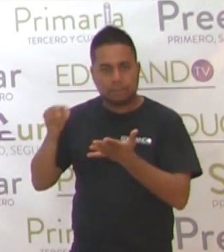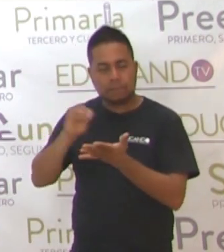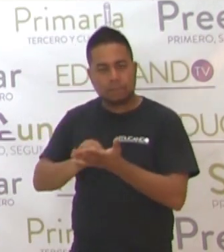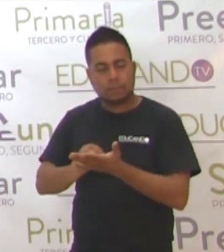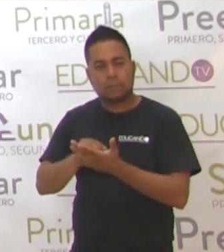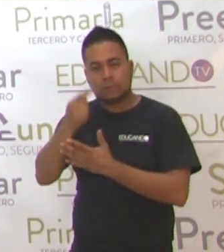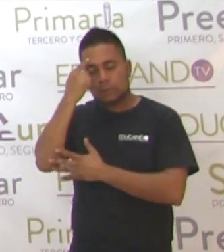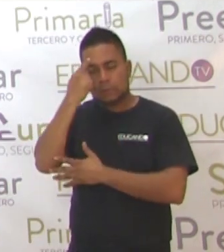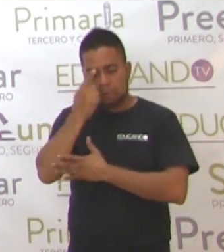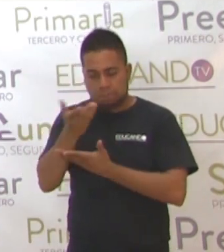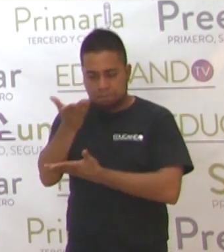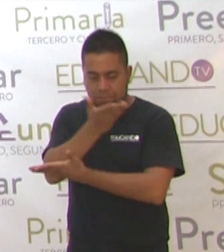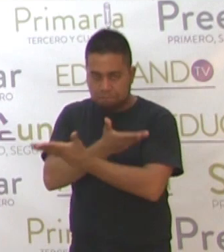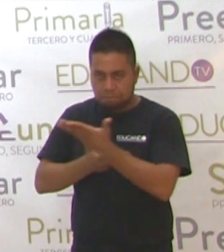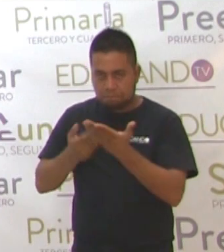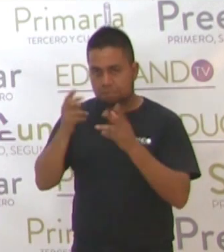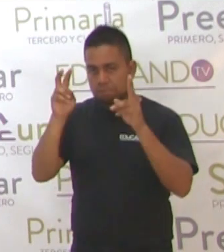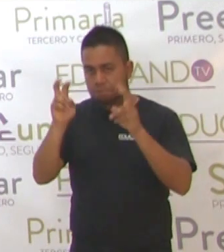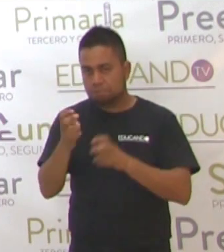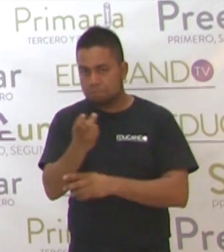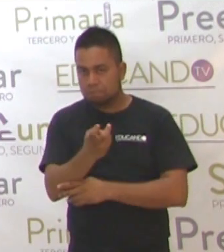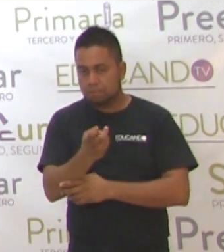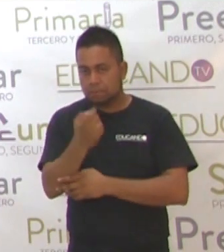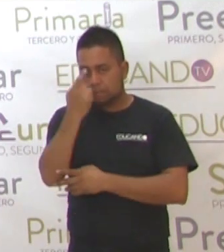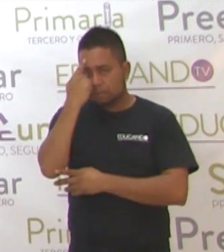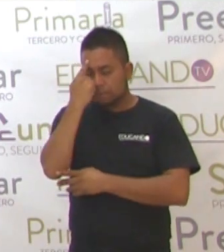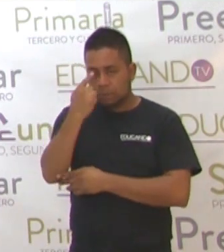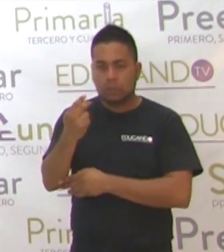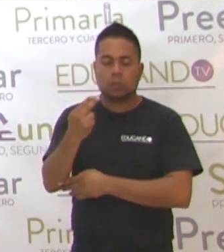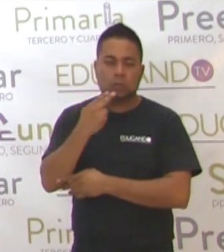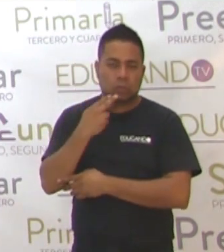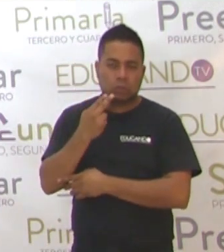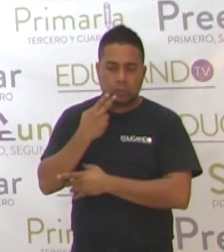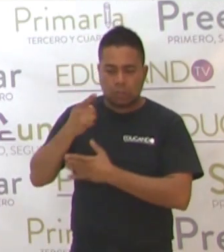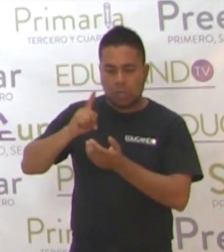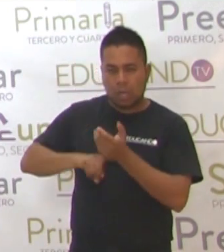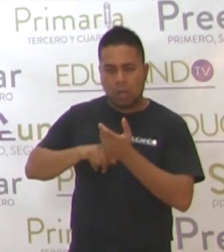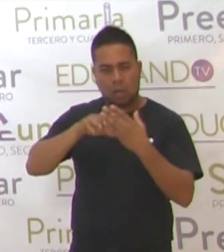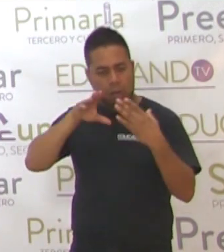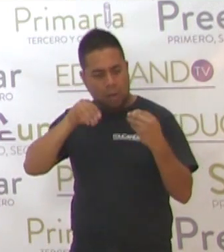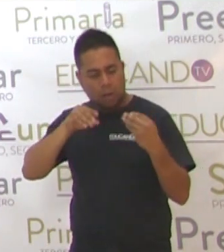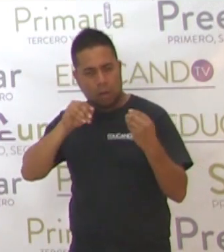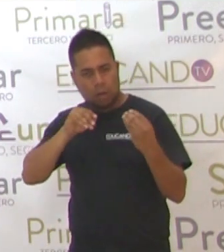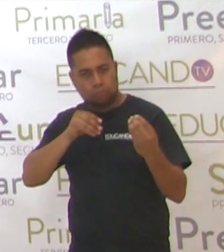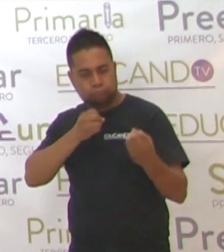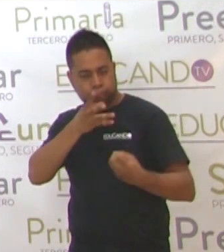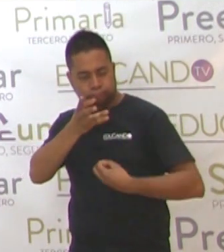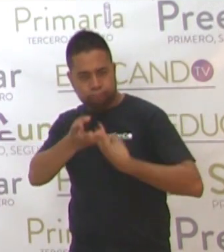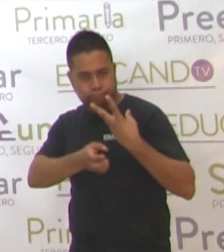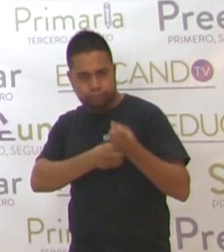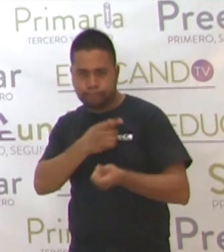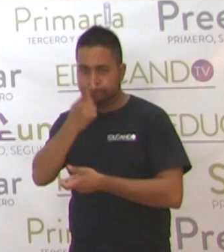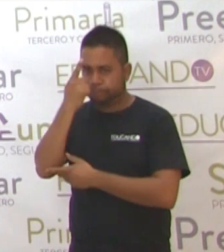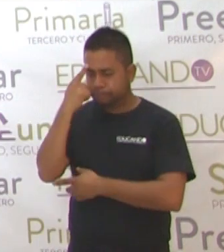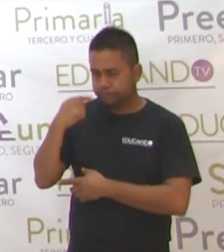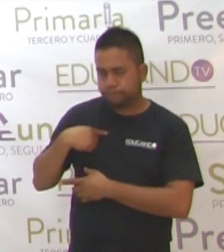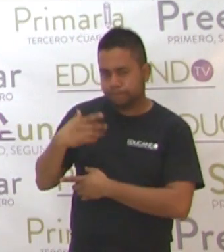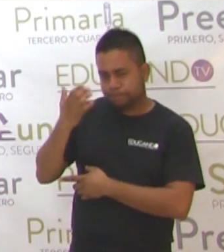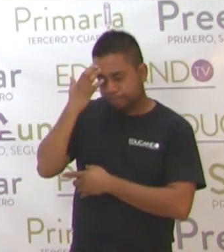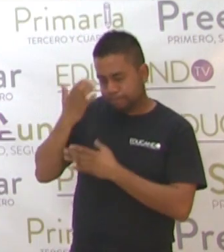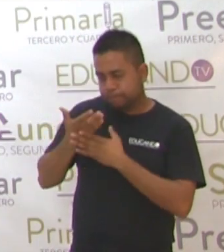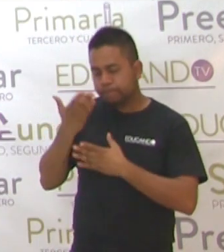familiarizarnos con ellas para que las utilicemos en nuestras conversaciones hacer de nuestro conocimiento